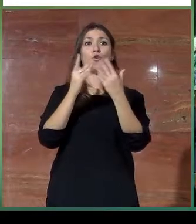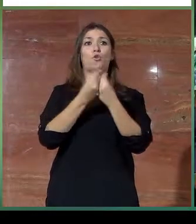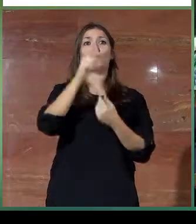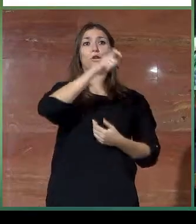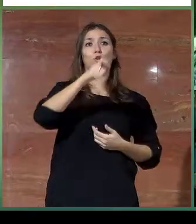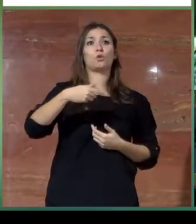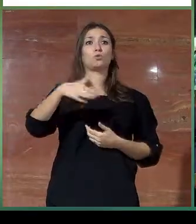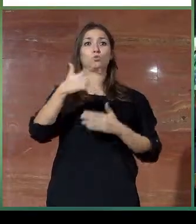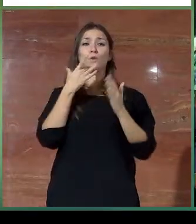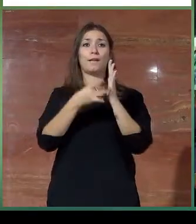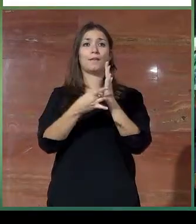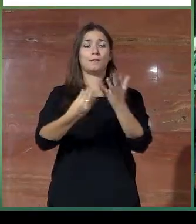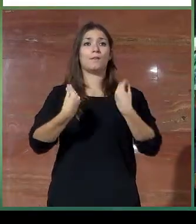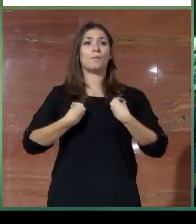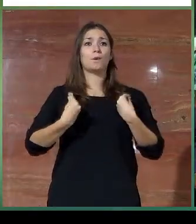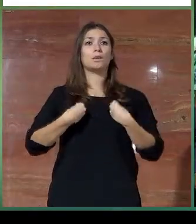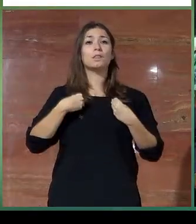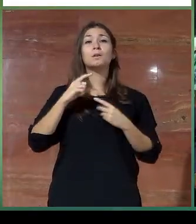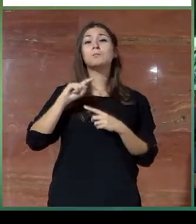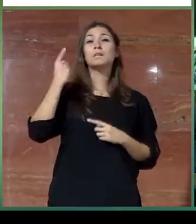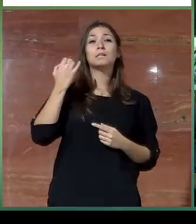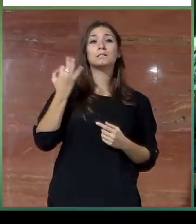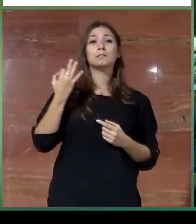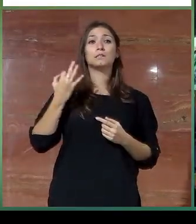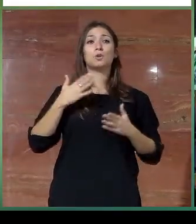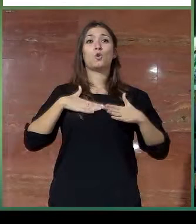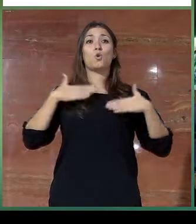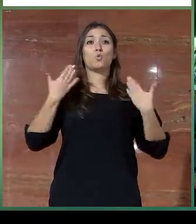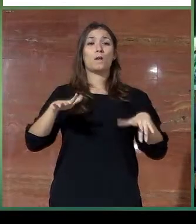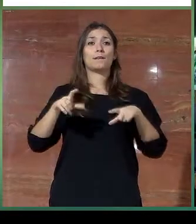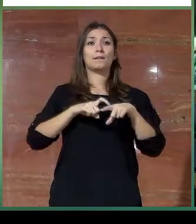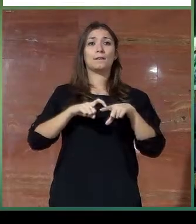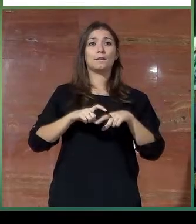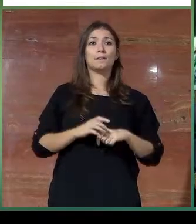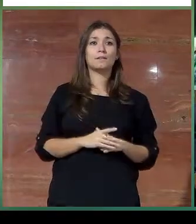la calidad de vida y sobre todo en cualquier tipo de actividad.